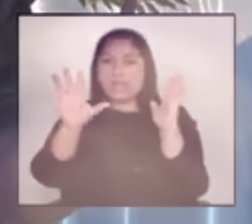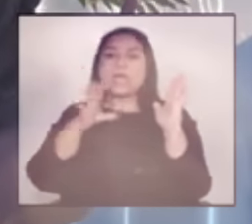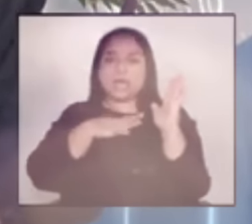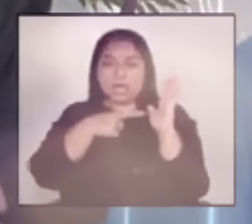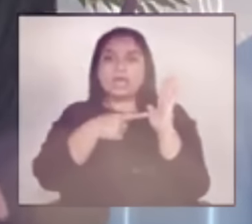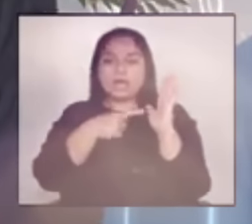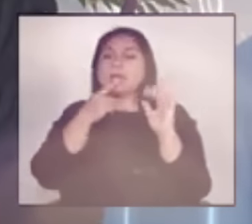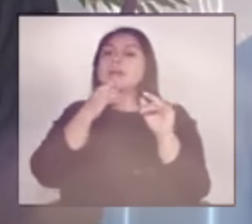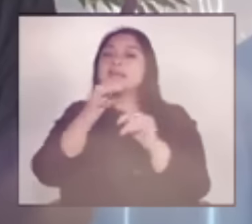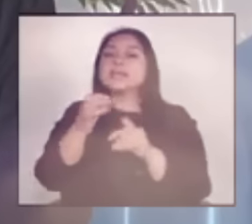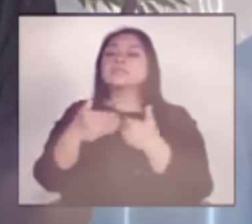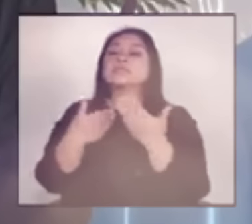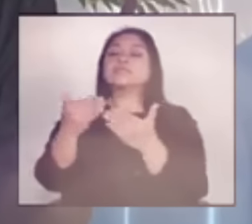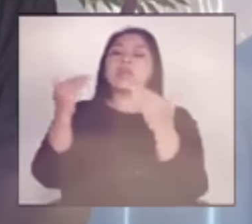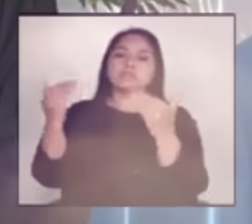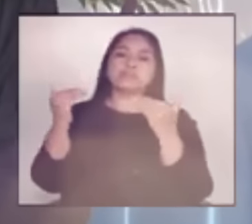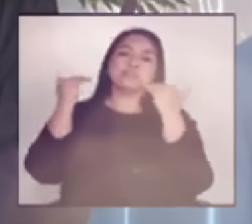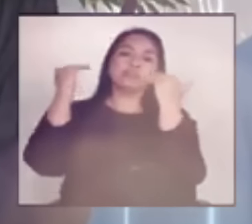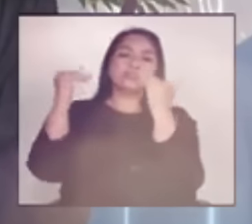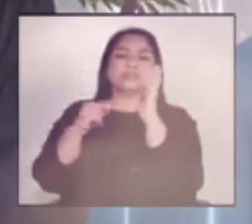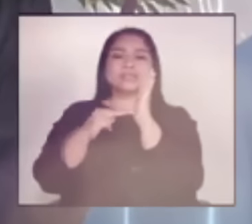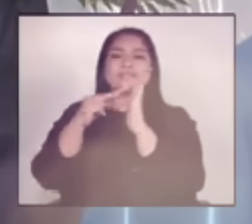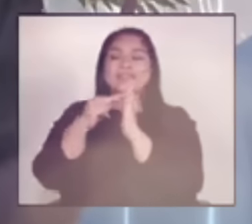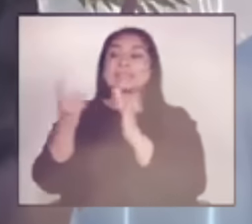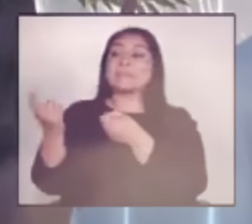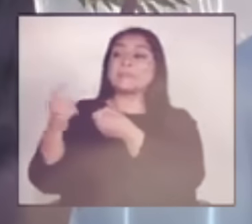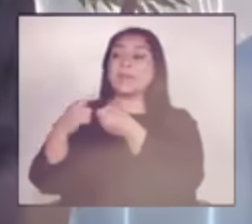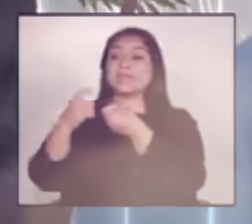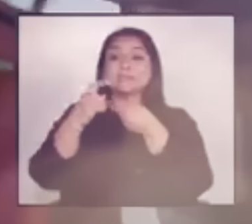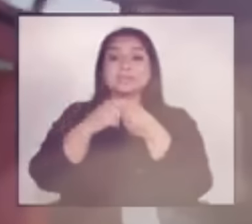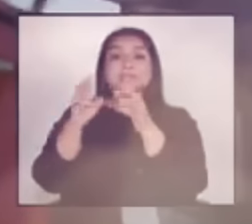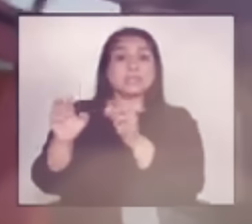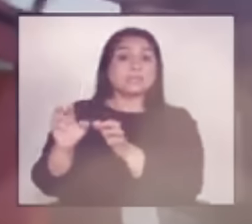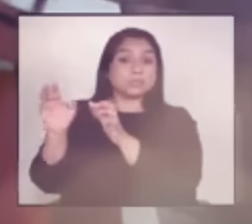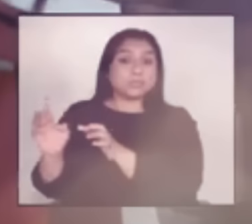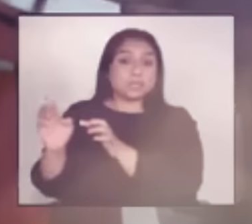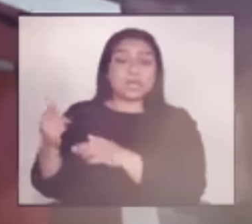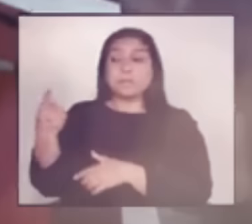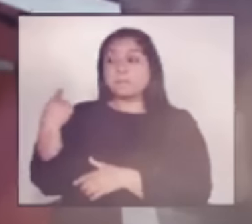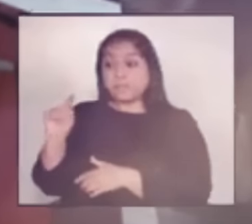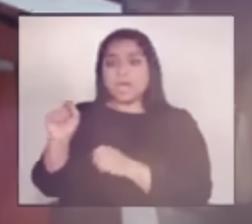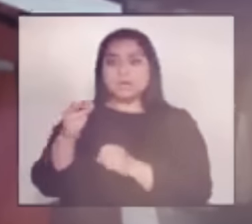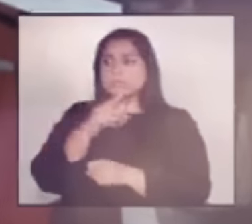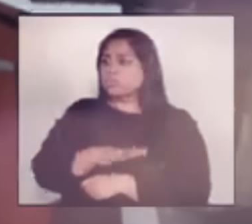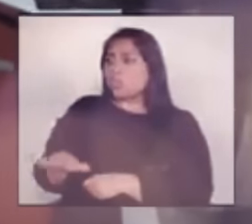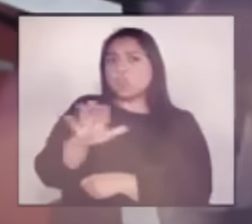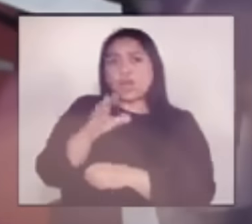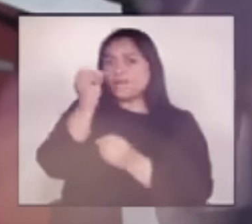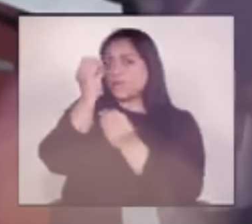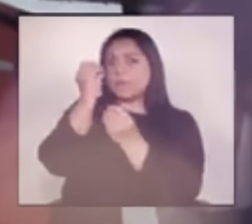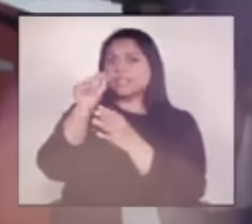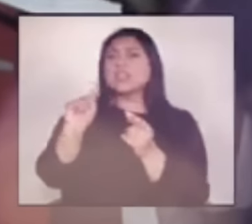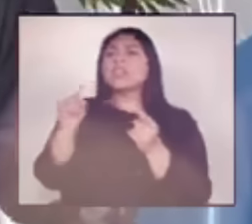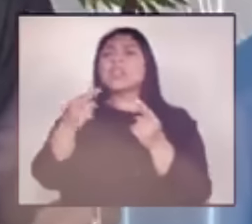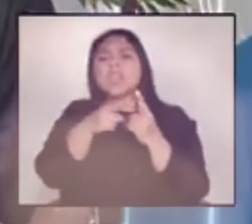permite es un mayor nivel de participación de la ciudadanía para poder que todos estemos informados de quiénes son